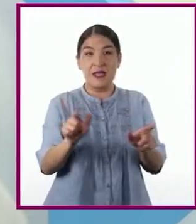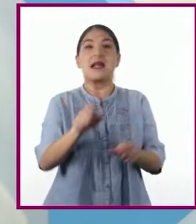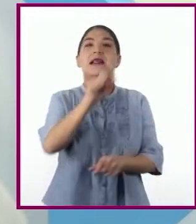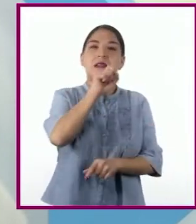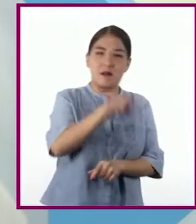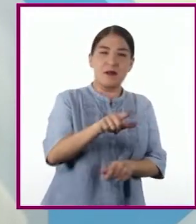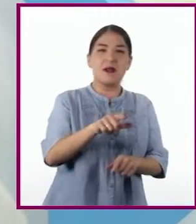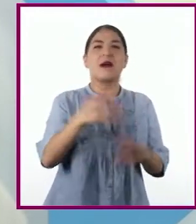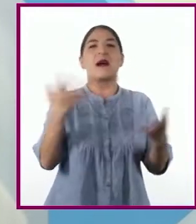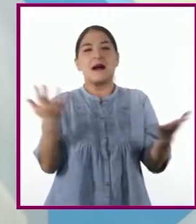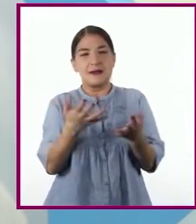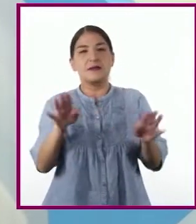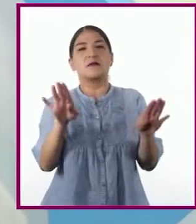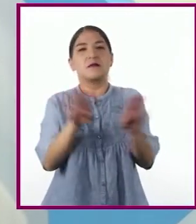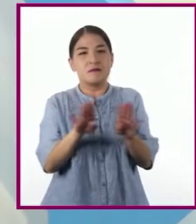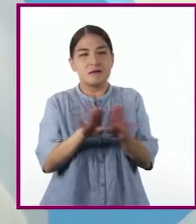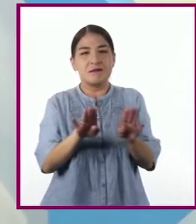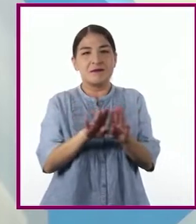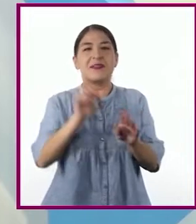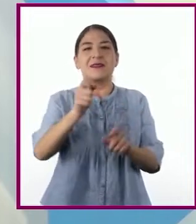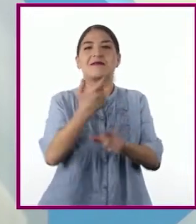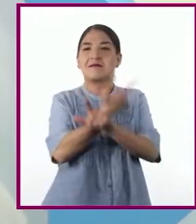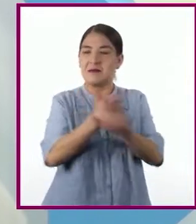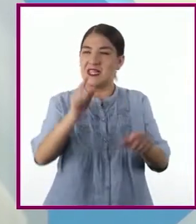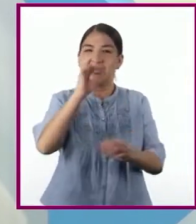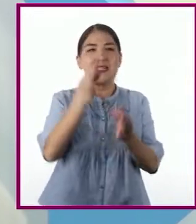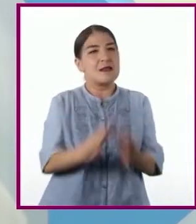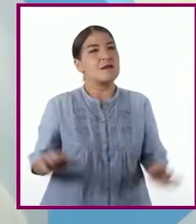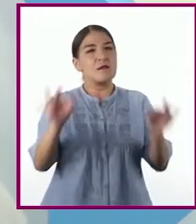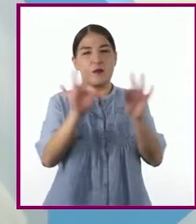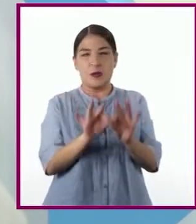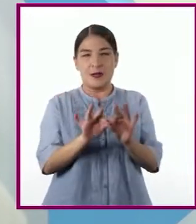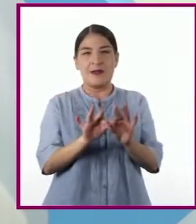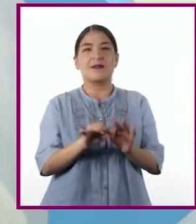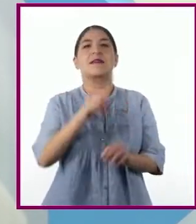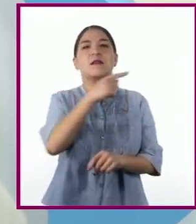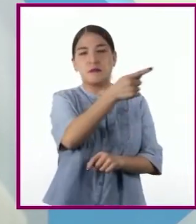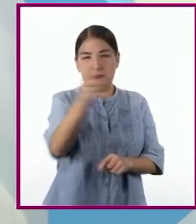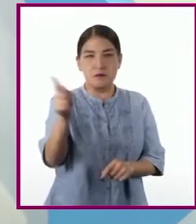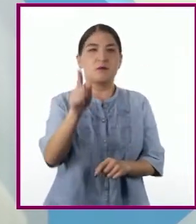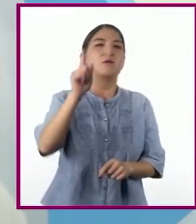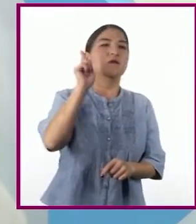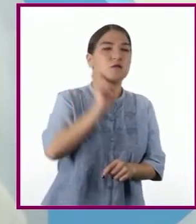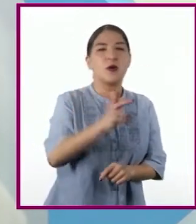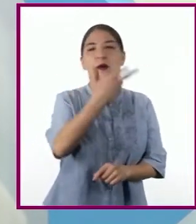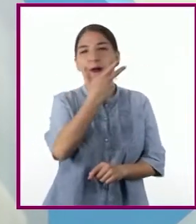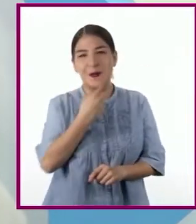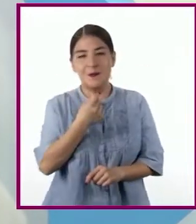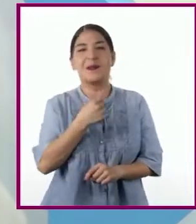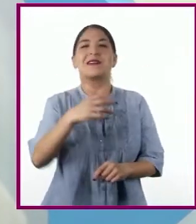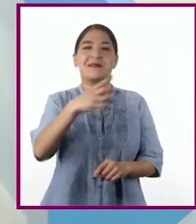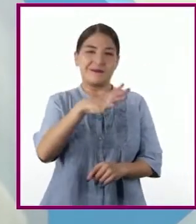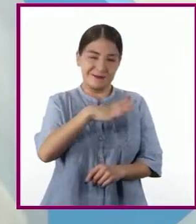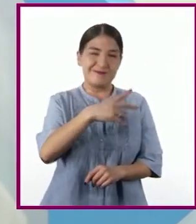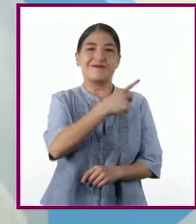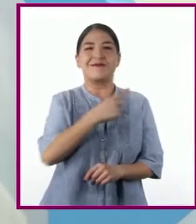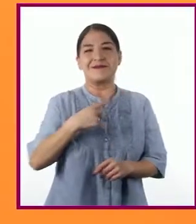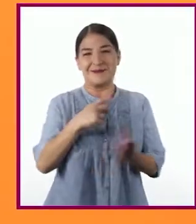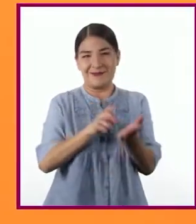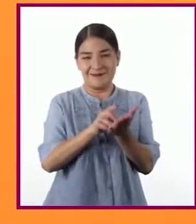luego con el ejercicio de las libertades fundamentales a las que todas y todos tenemos derecho.